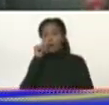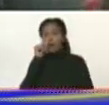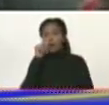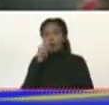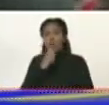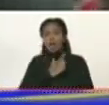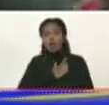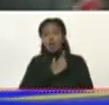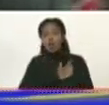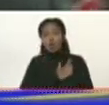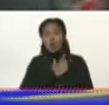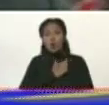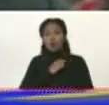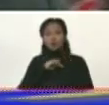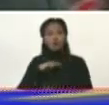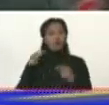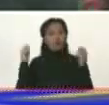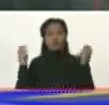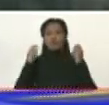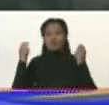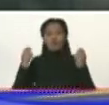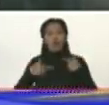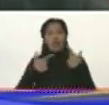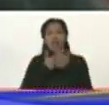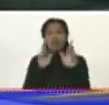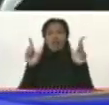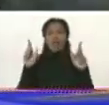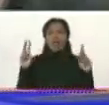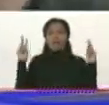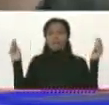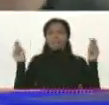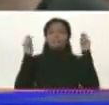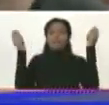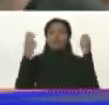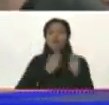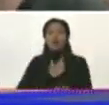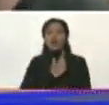propósito de Lula, que nos llena de júbilo, que ya Lula es libre. ¡Viva Lula!